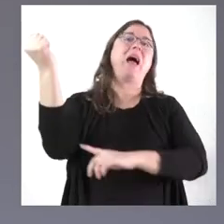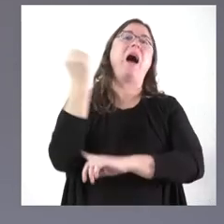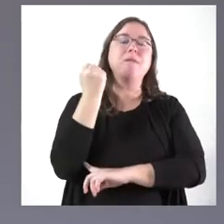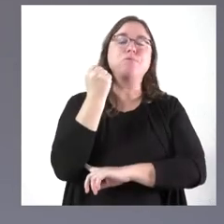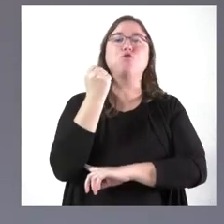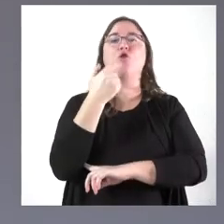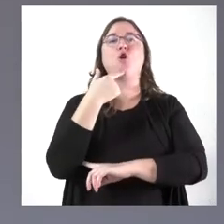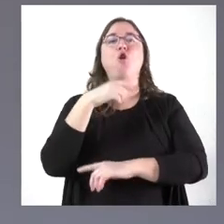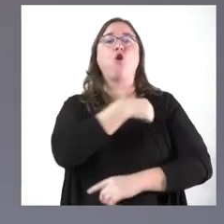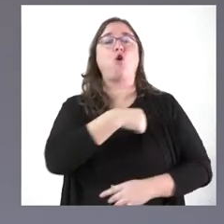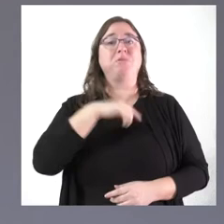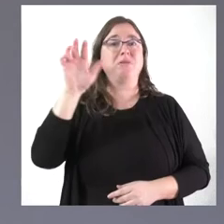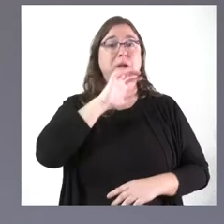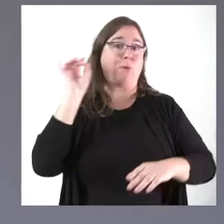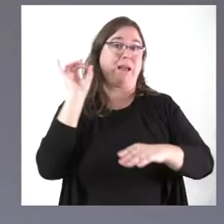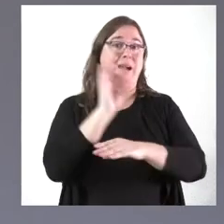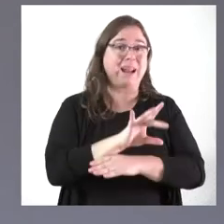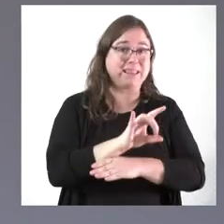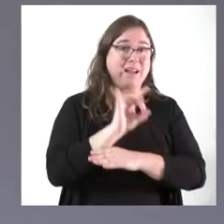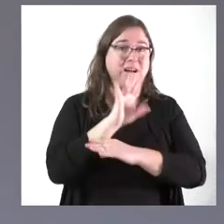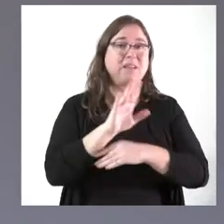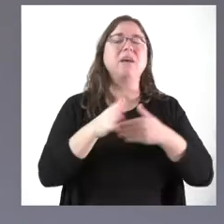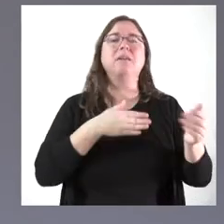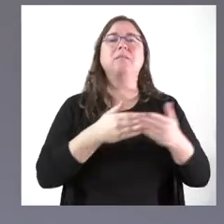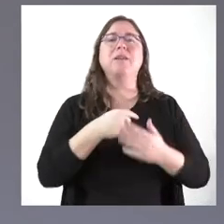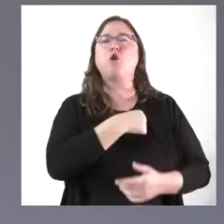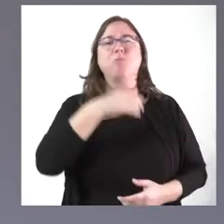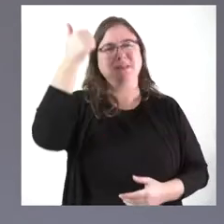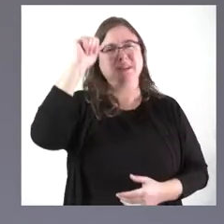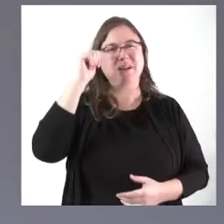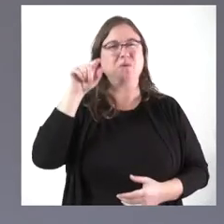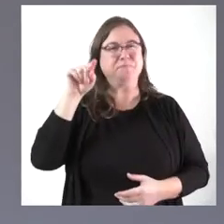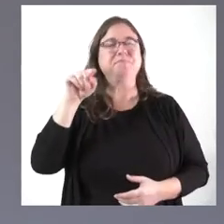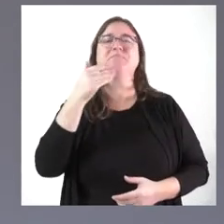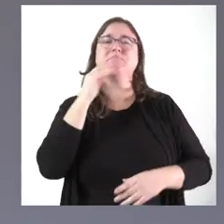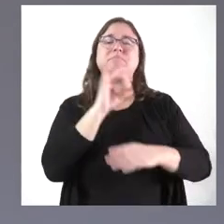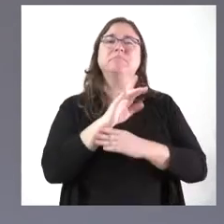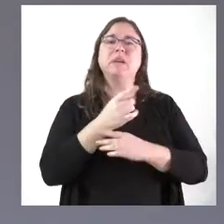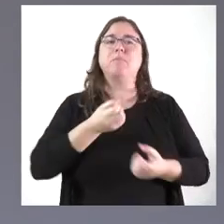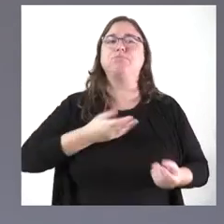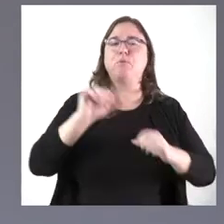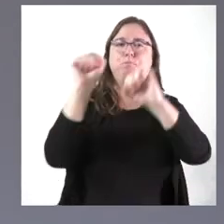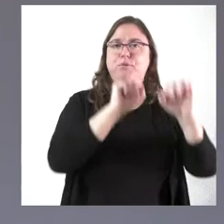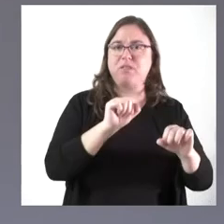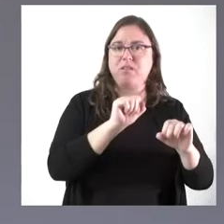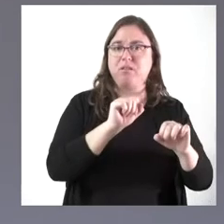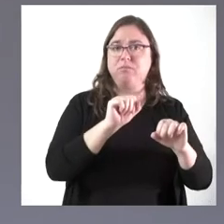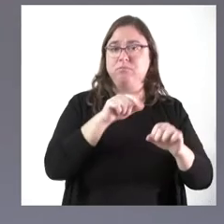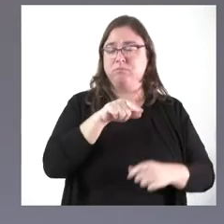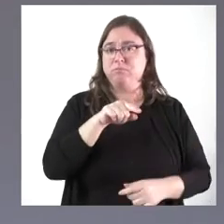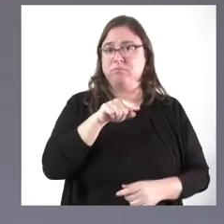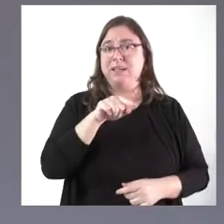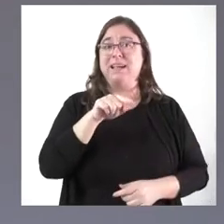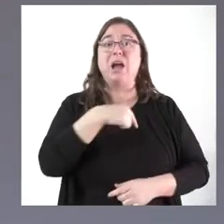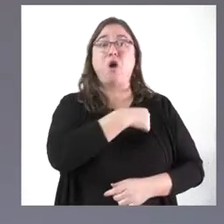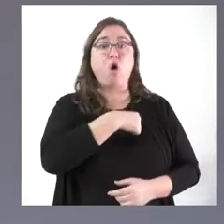europea por una carta que le mandó el comisario sin que vicios cuando ya comunicó que había se esta orden de protección lógicamente el